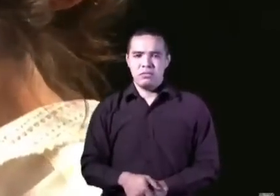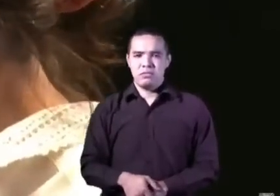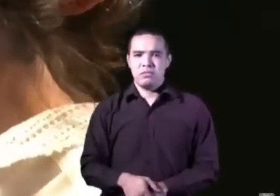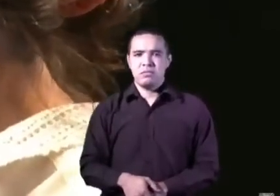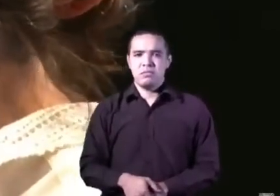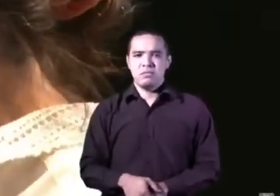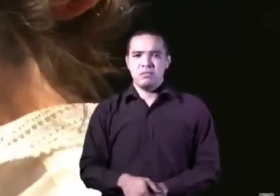Gracias.